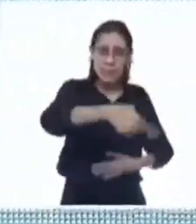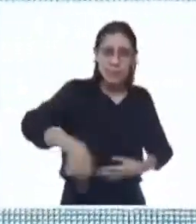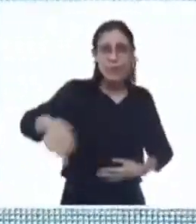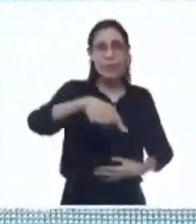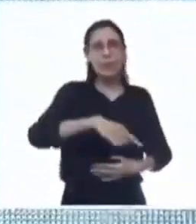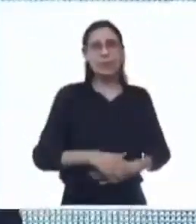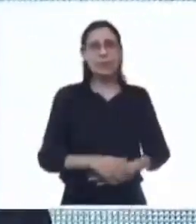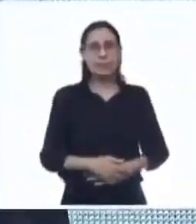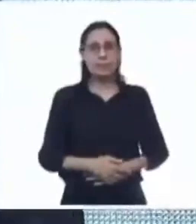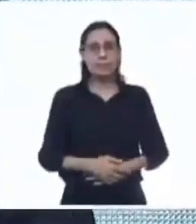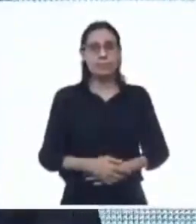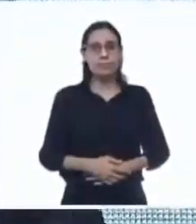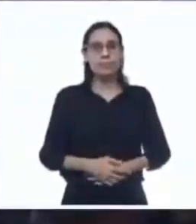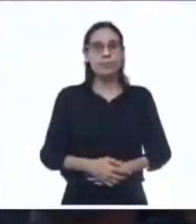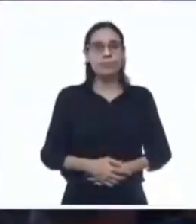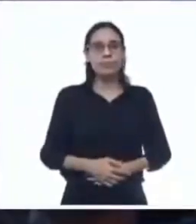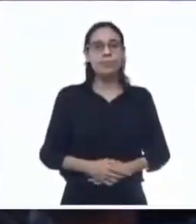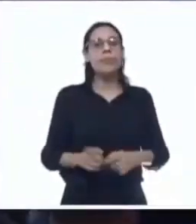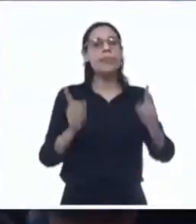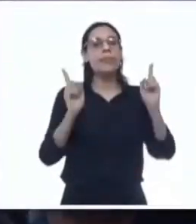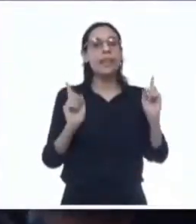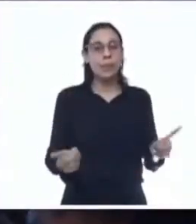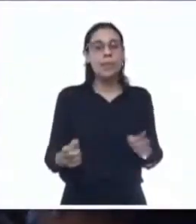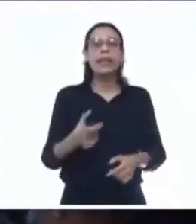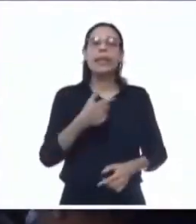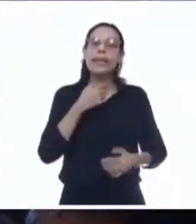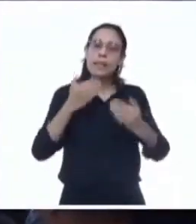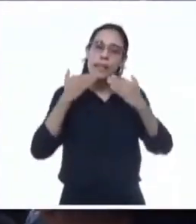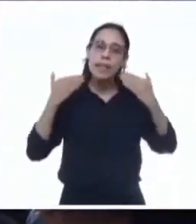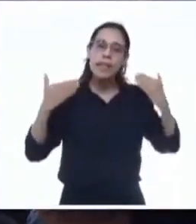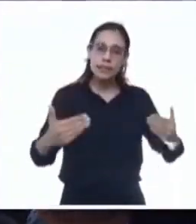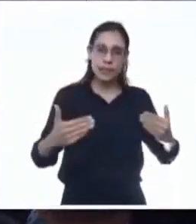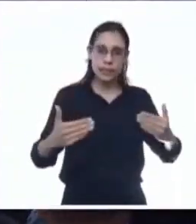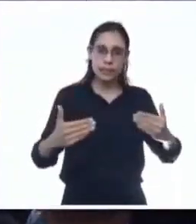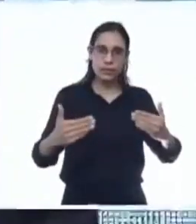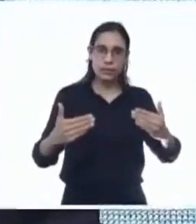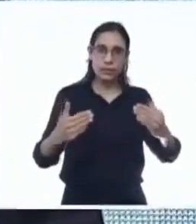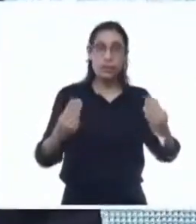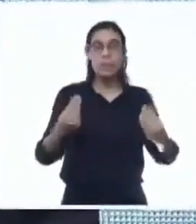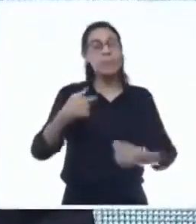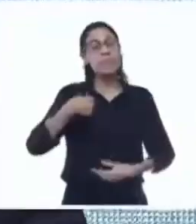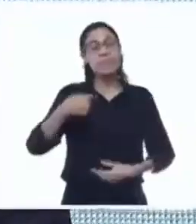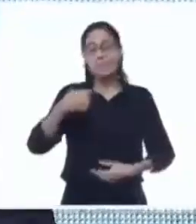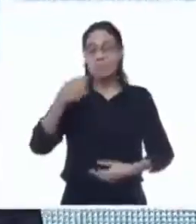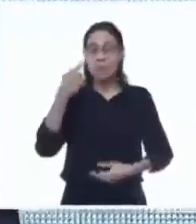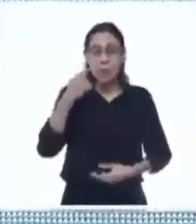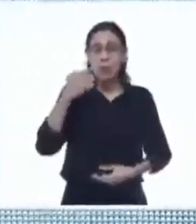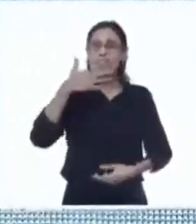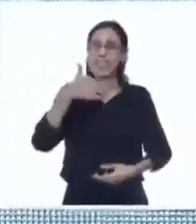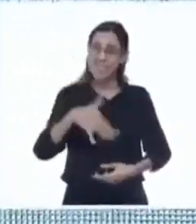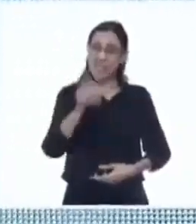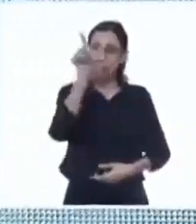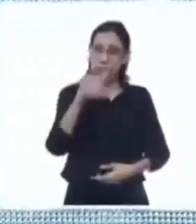Y sobre todo lo quiero hacer entendiendo que nuestro país vive